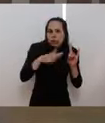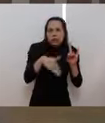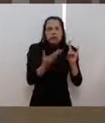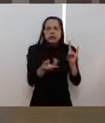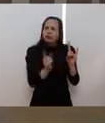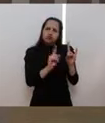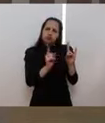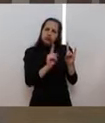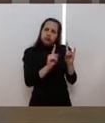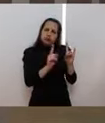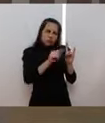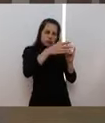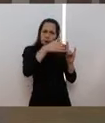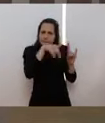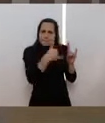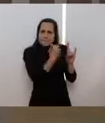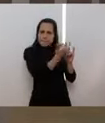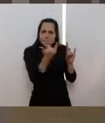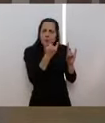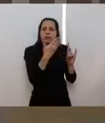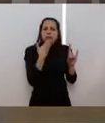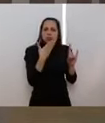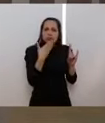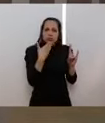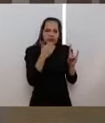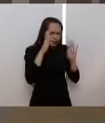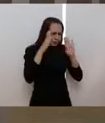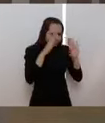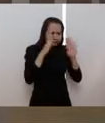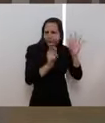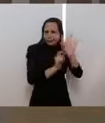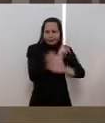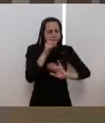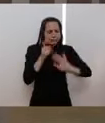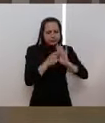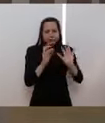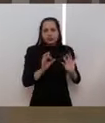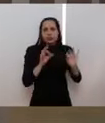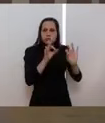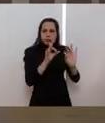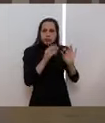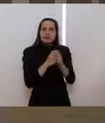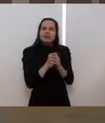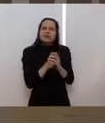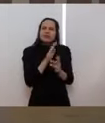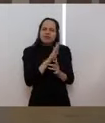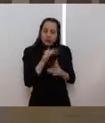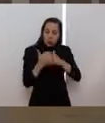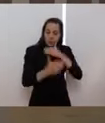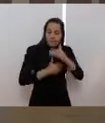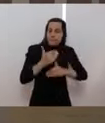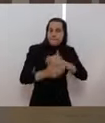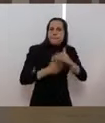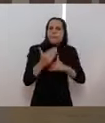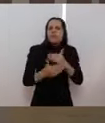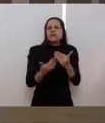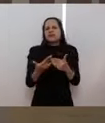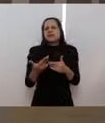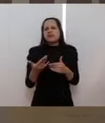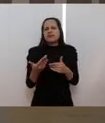intensivos o una cama hospitalaria cuando requirieron su atención por kobe 19 se procesarán cerca de 10 mil